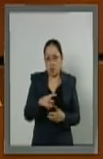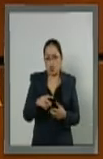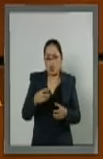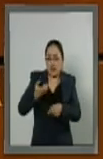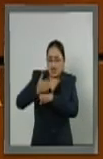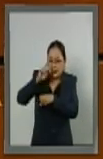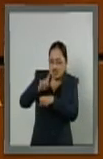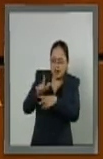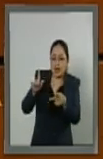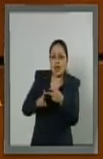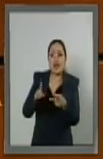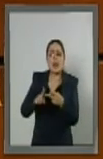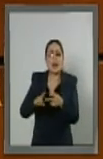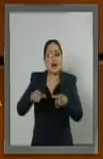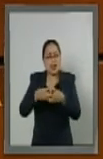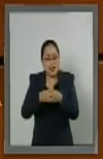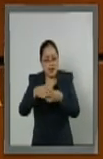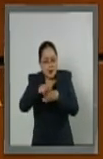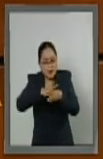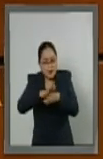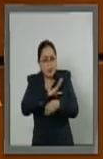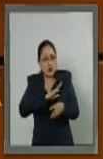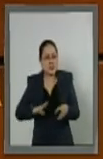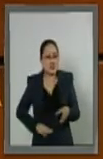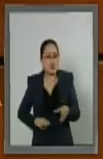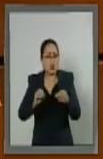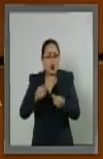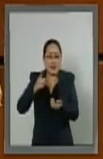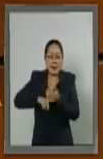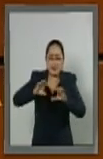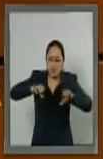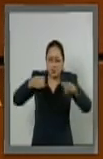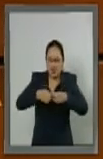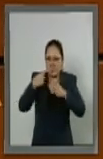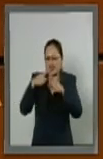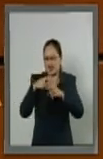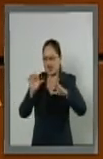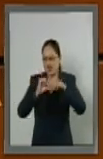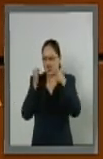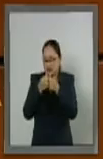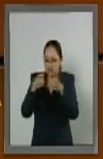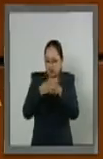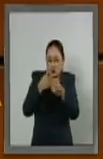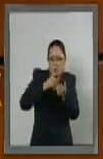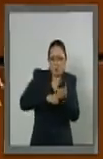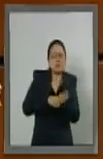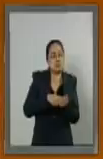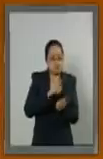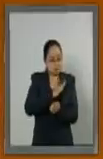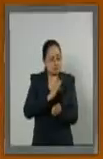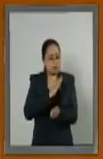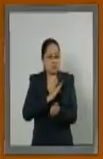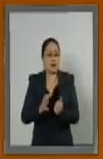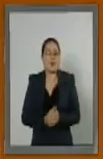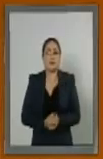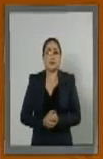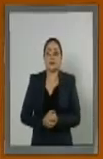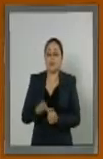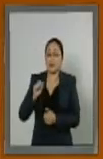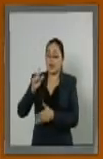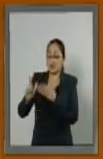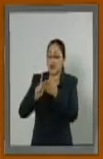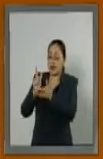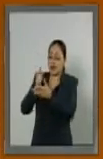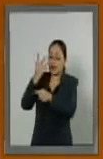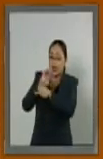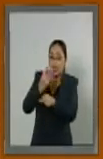estatal, regional, distrital, municipal o comunitario y demás aplicables. Con las modificaciones